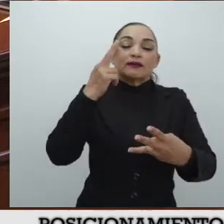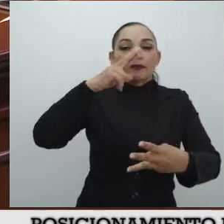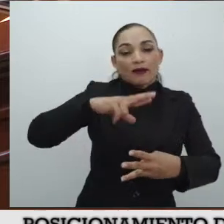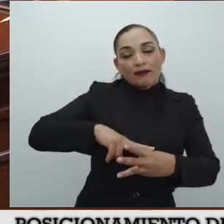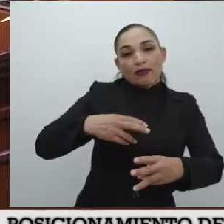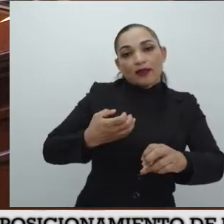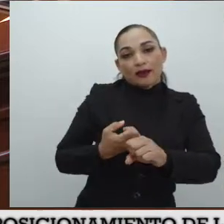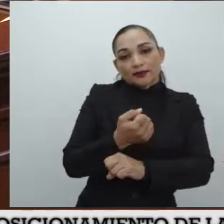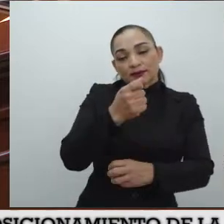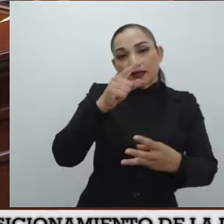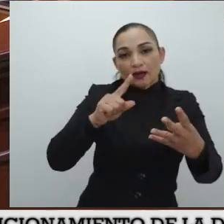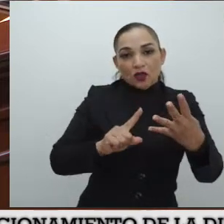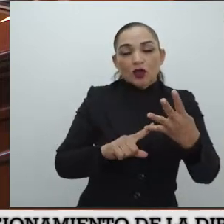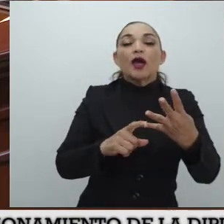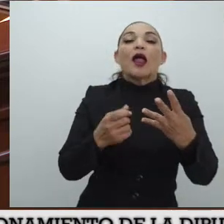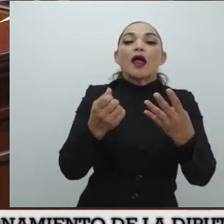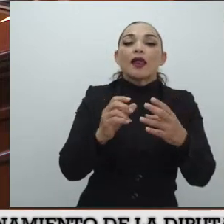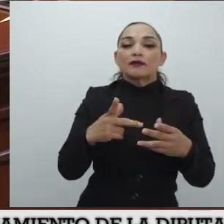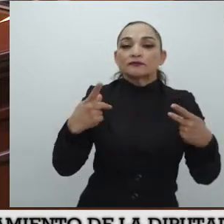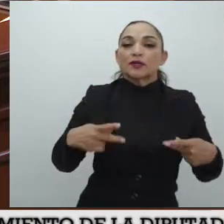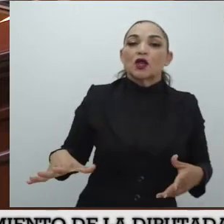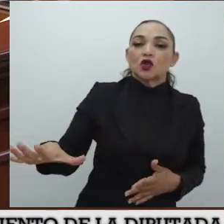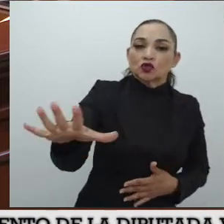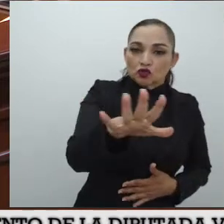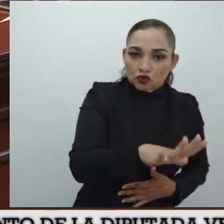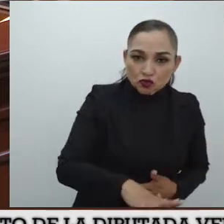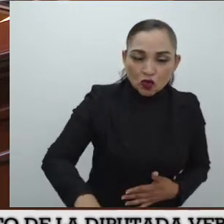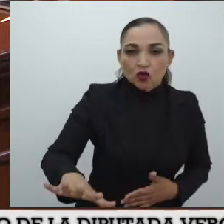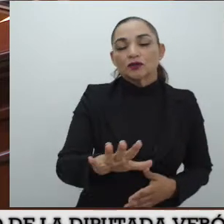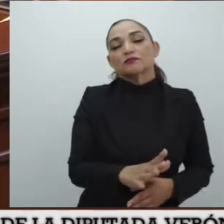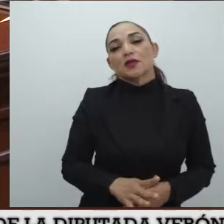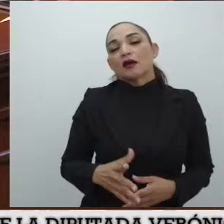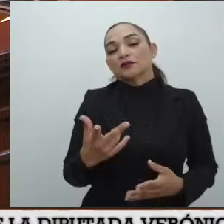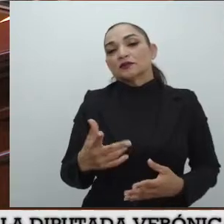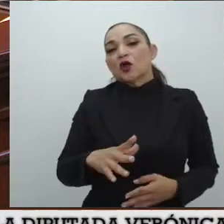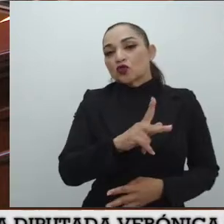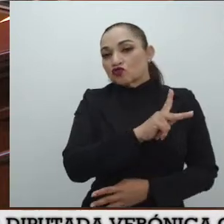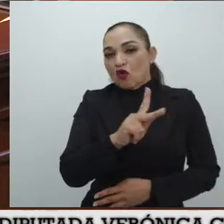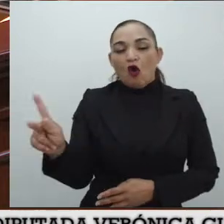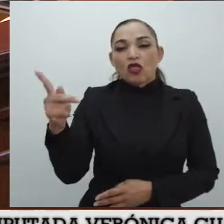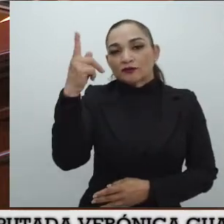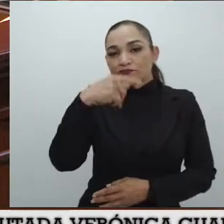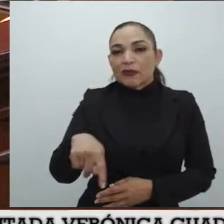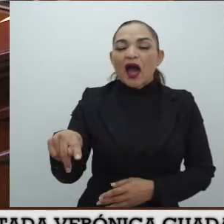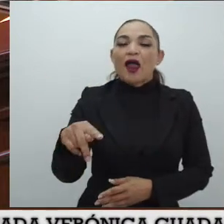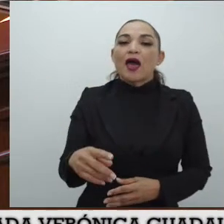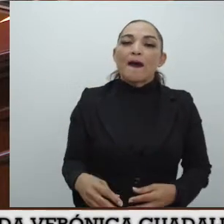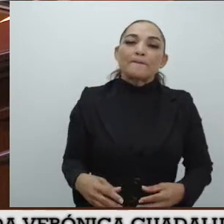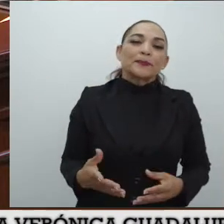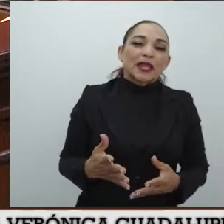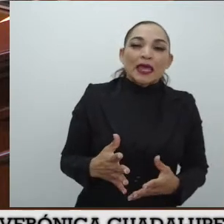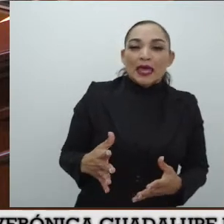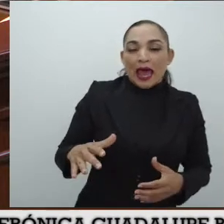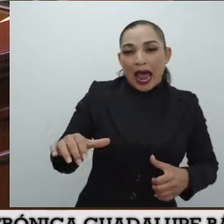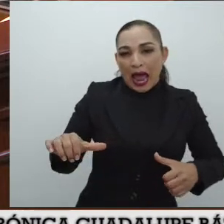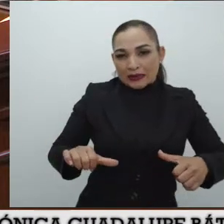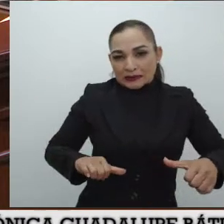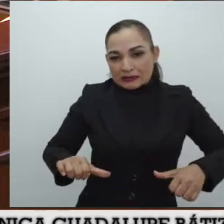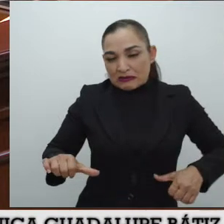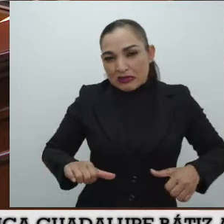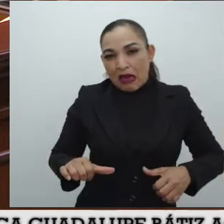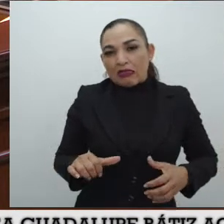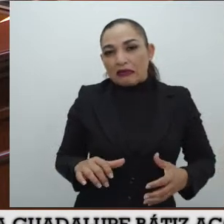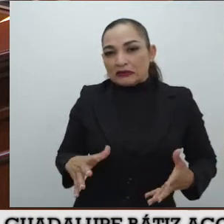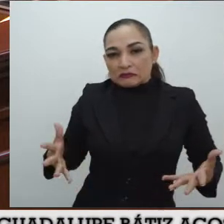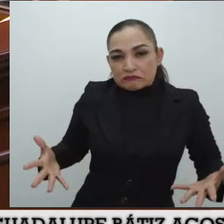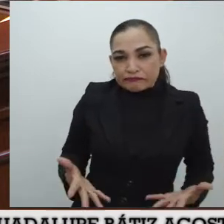la sociedad en general, para mantener con una vida dinámica y activa este documento.